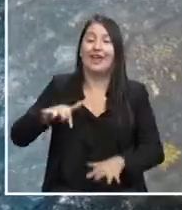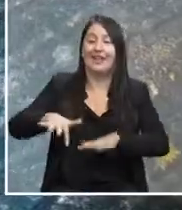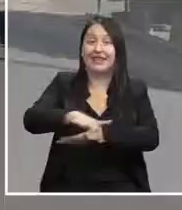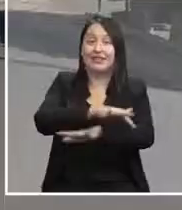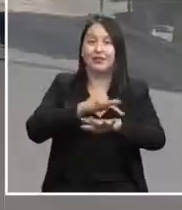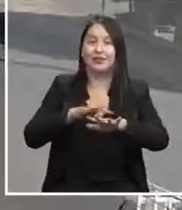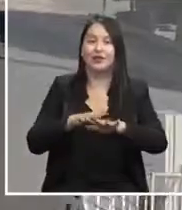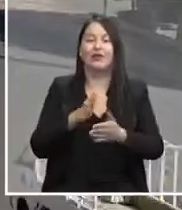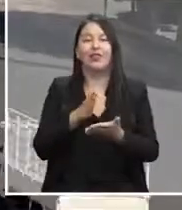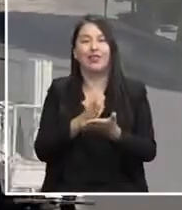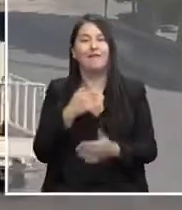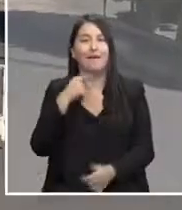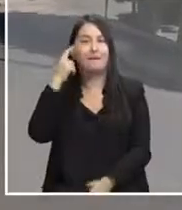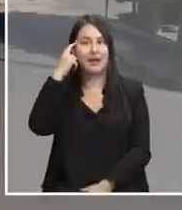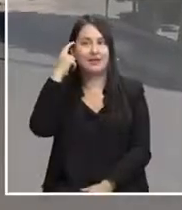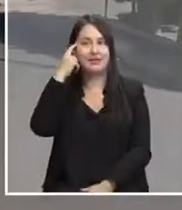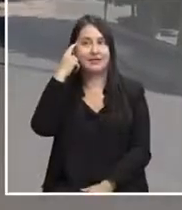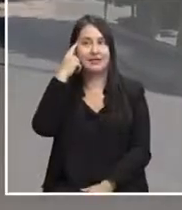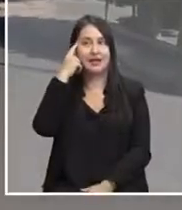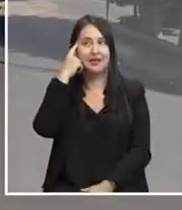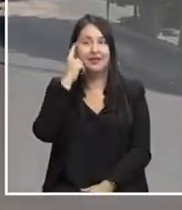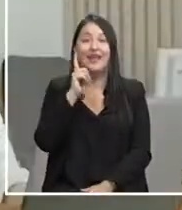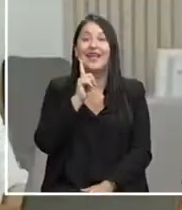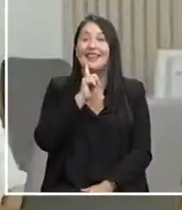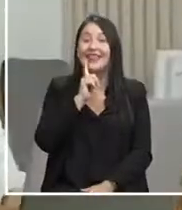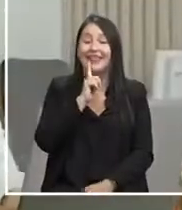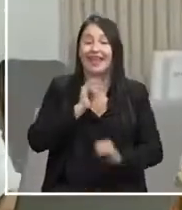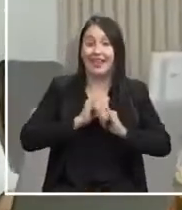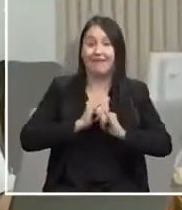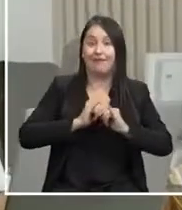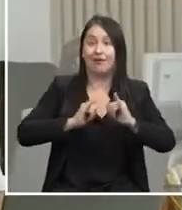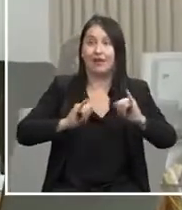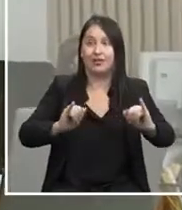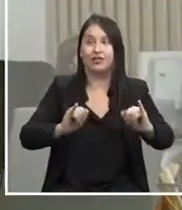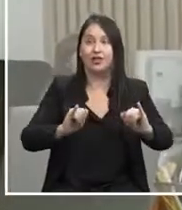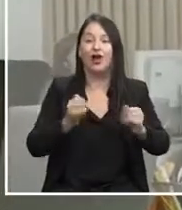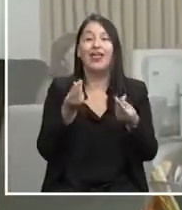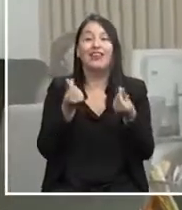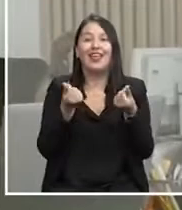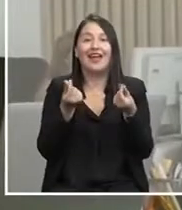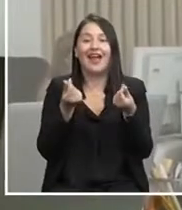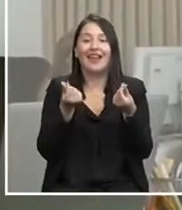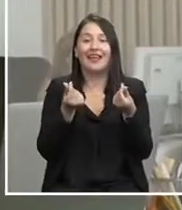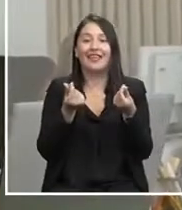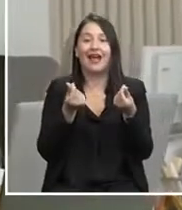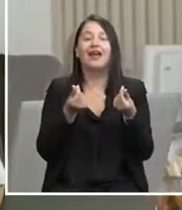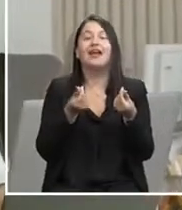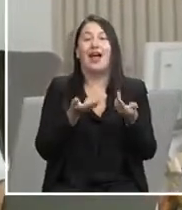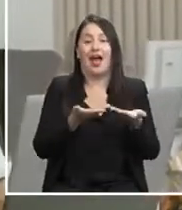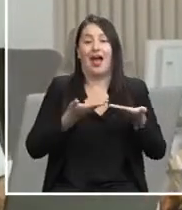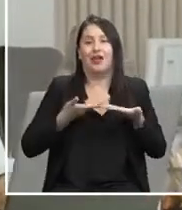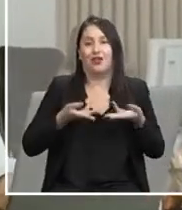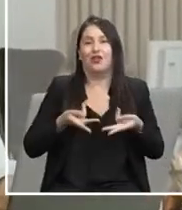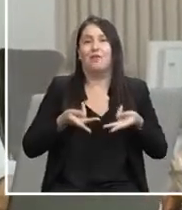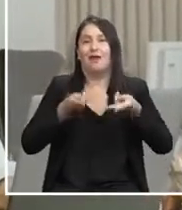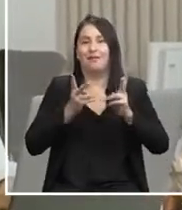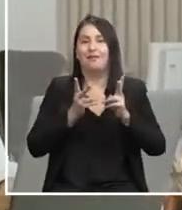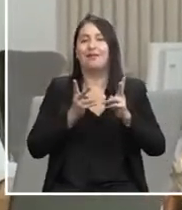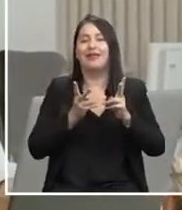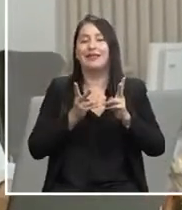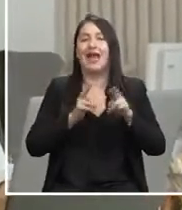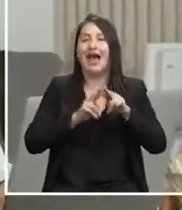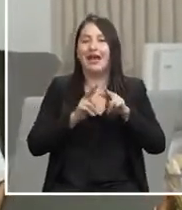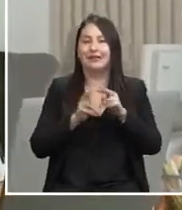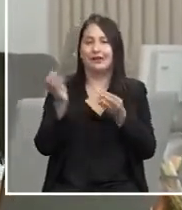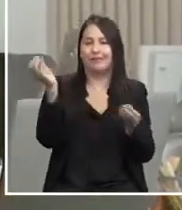cuenta. El hecho de tener datos distributivos de calidad es lo que nos permite hacer este tipo de escenarios,